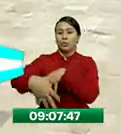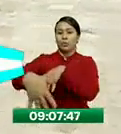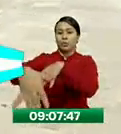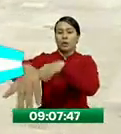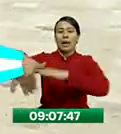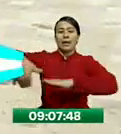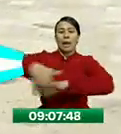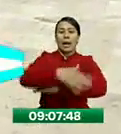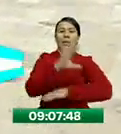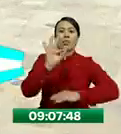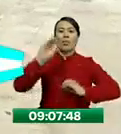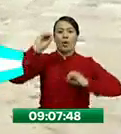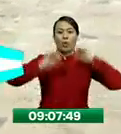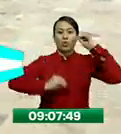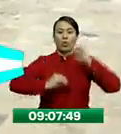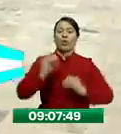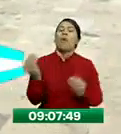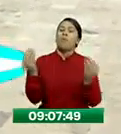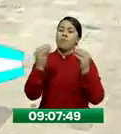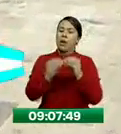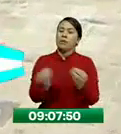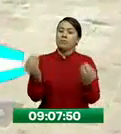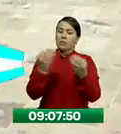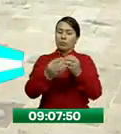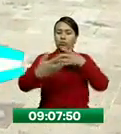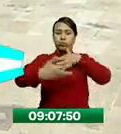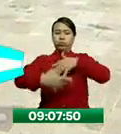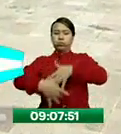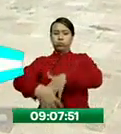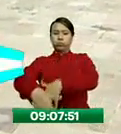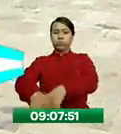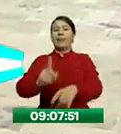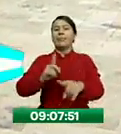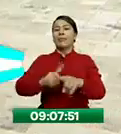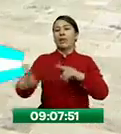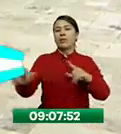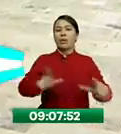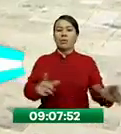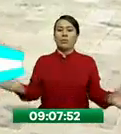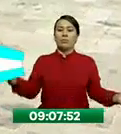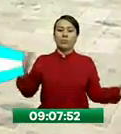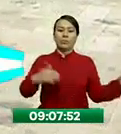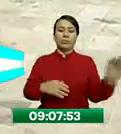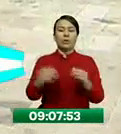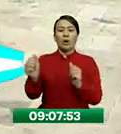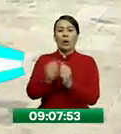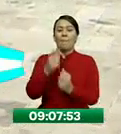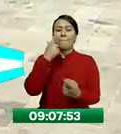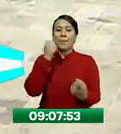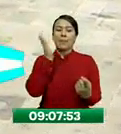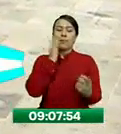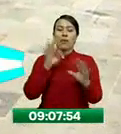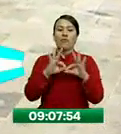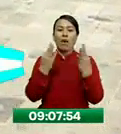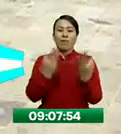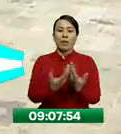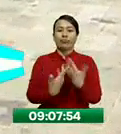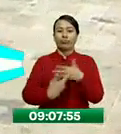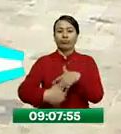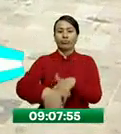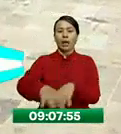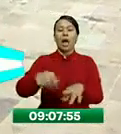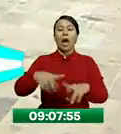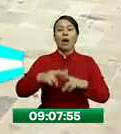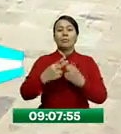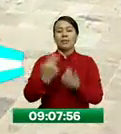de la calle 9 de octubre, donde de a poco ya llegan estudiantes, también de otros establecimientos educativos con sus padres y familiares para lo que será el